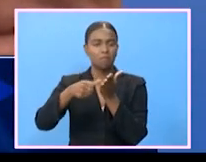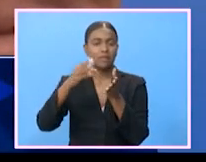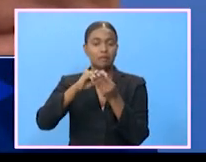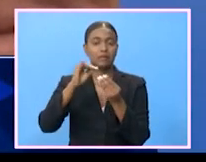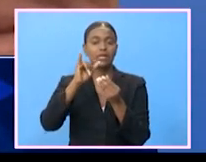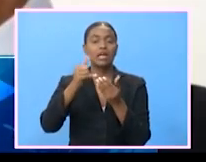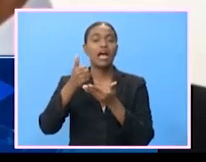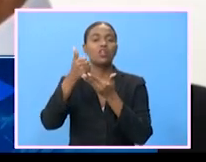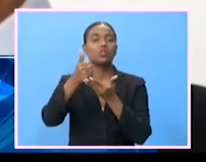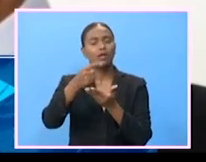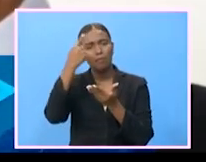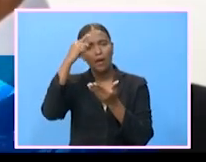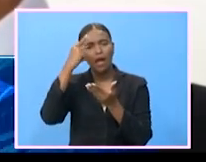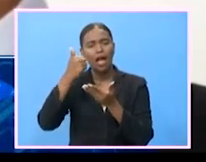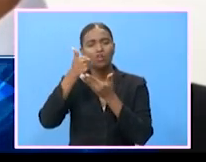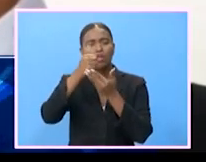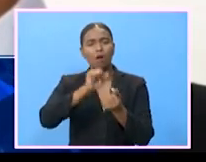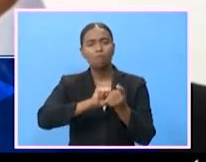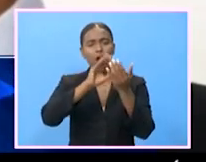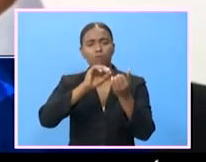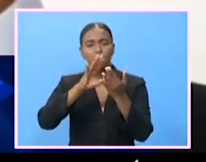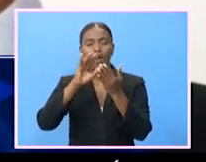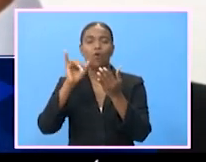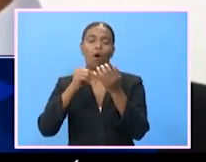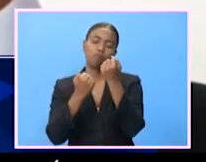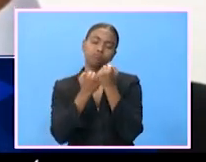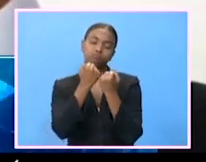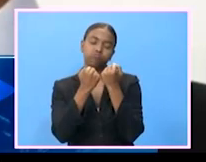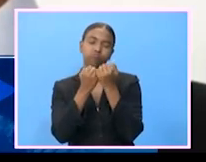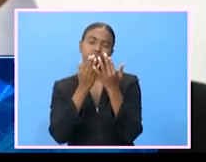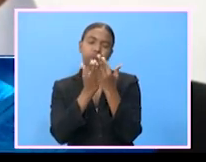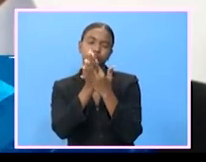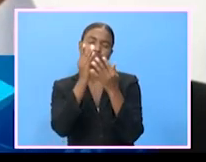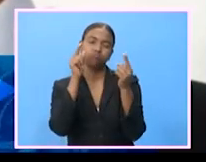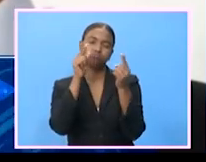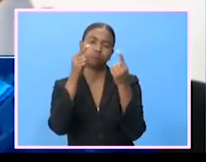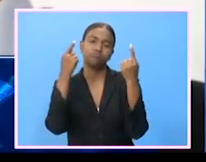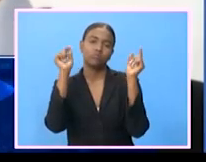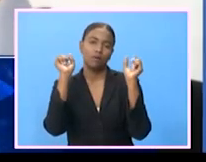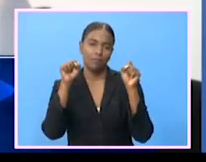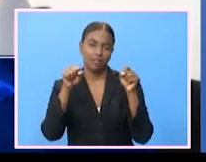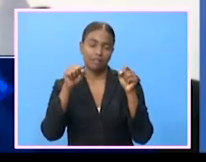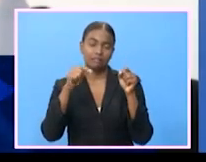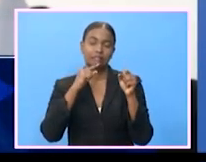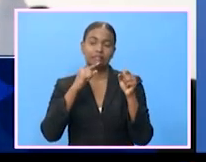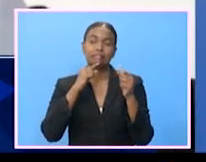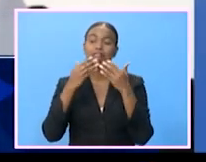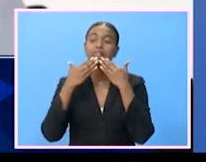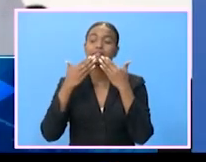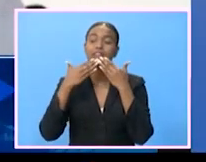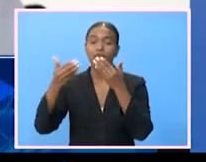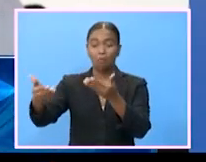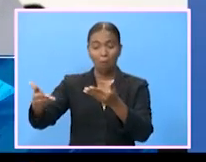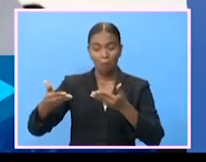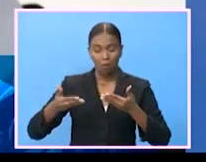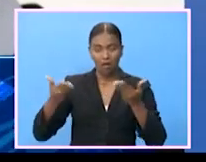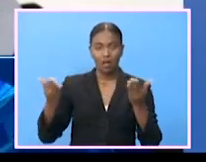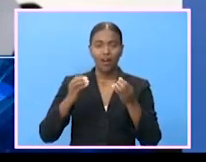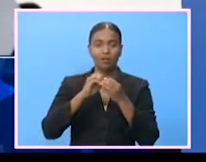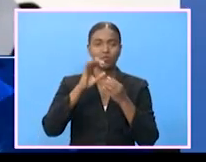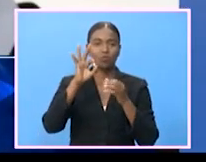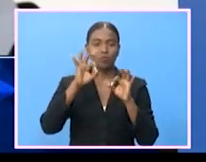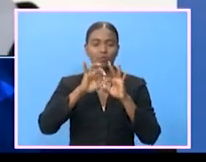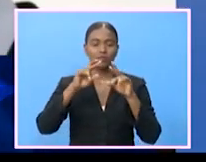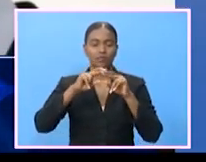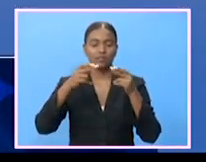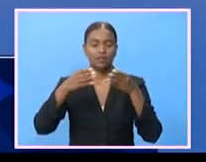mayores desafíos de la región y trabajar juntos hacia metas compartidas. Es un placer invitarlos a Los Ángeles, California, a la novena cumbre